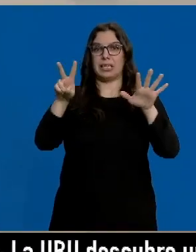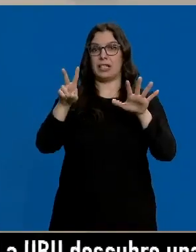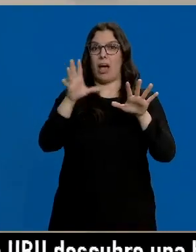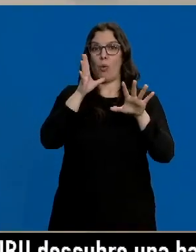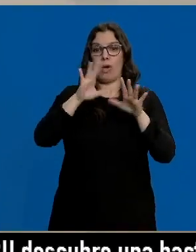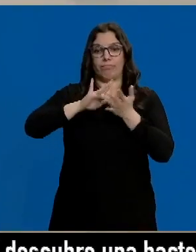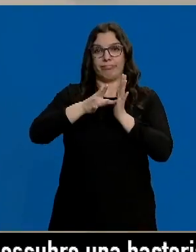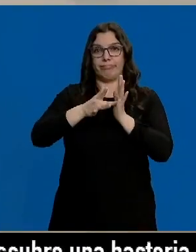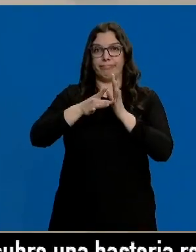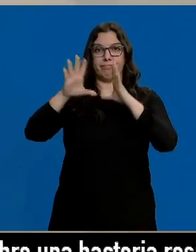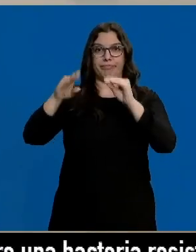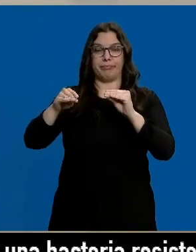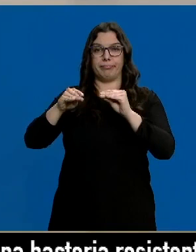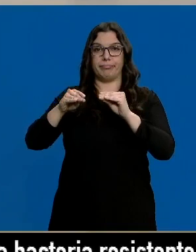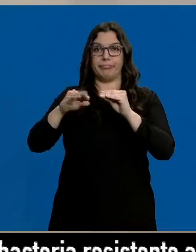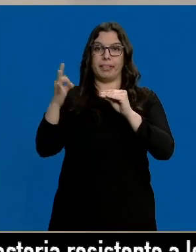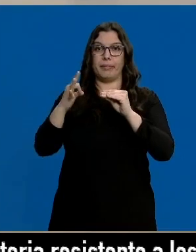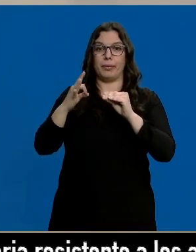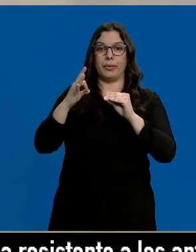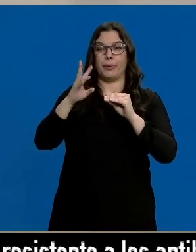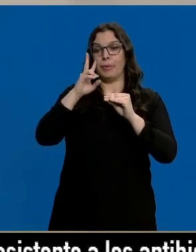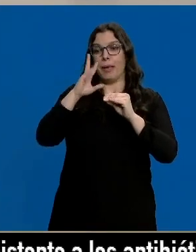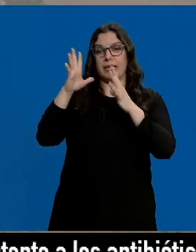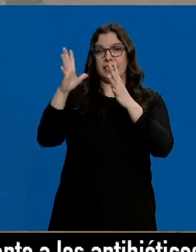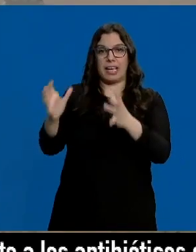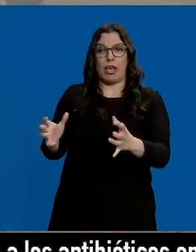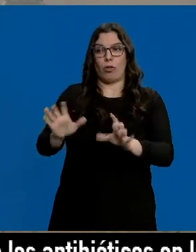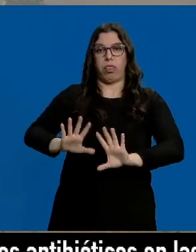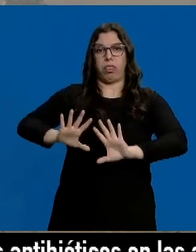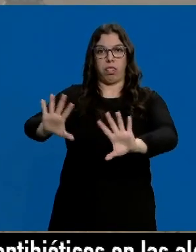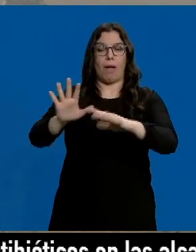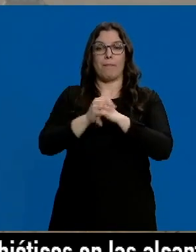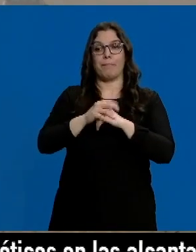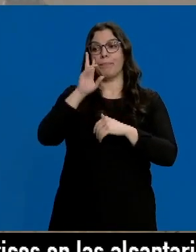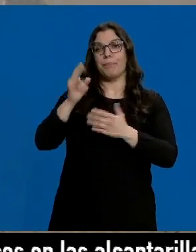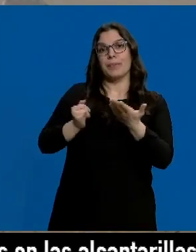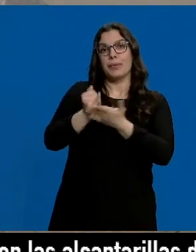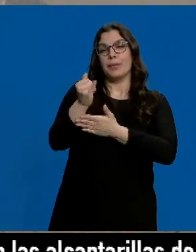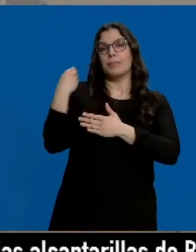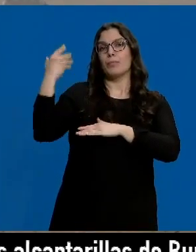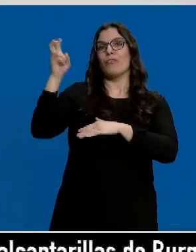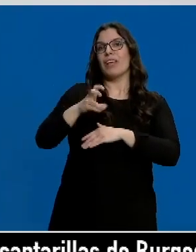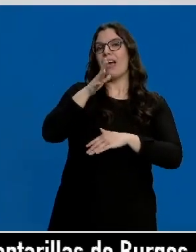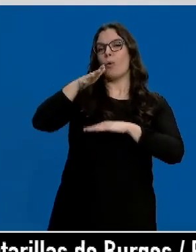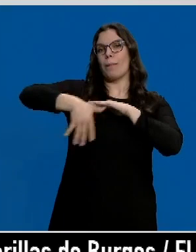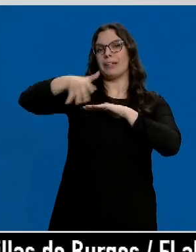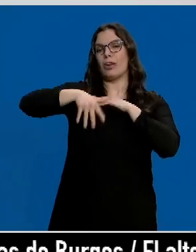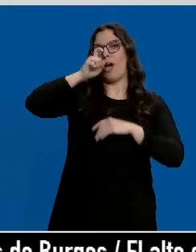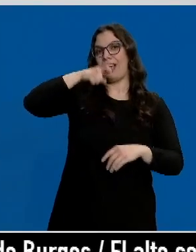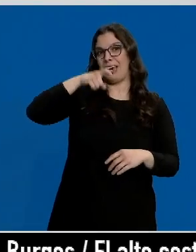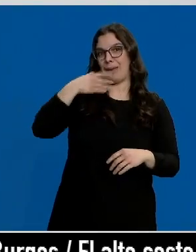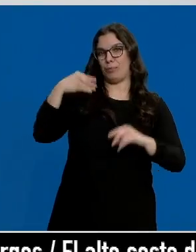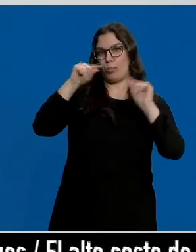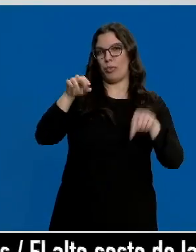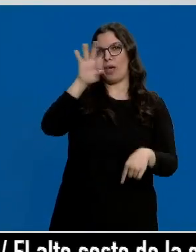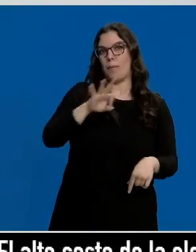agua y tuvimos que ver cómo se secaba el maíz. Estas parcelas beben del pantano de Aguilar, en Palencia, y temen que este